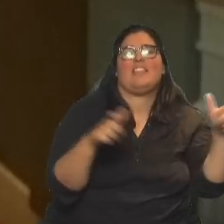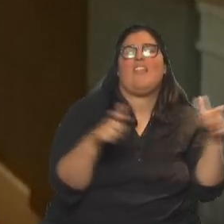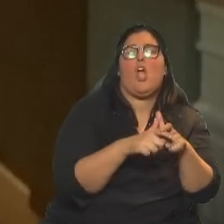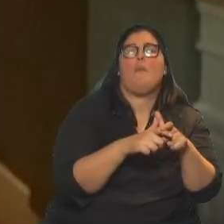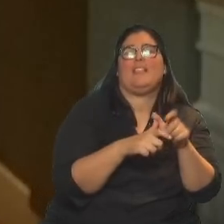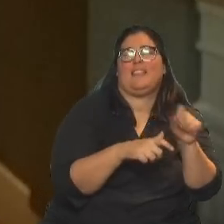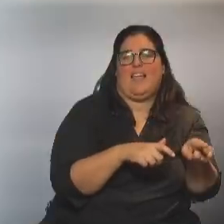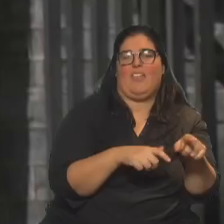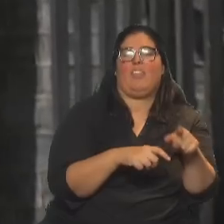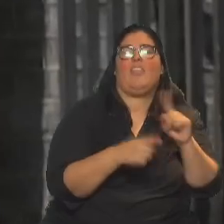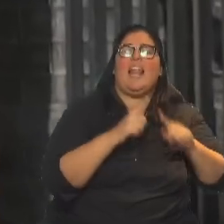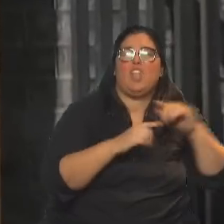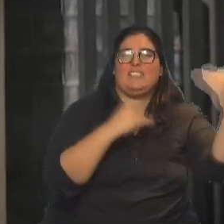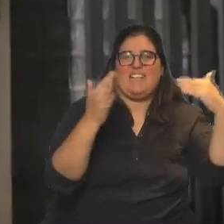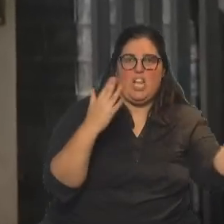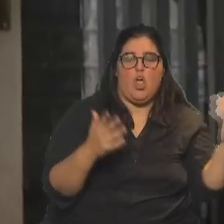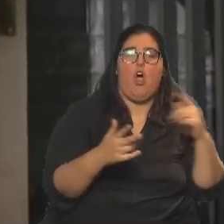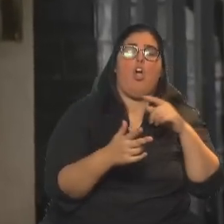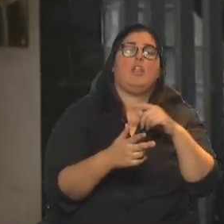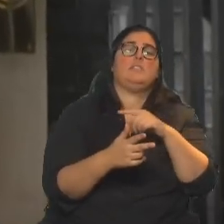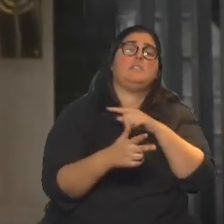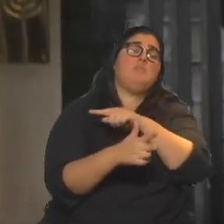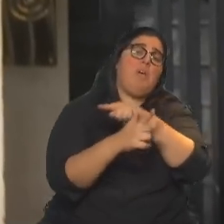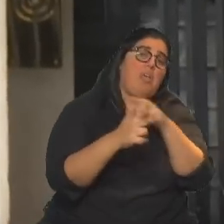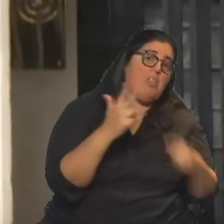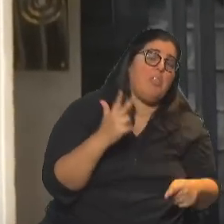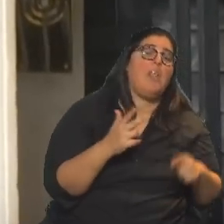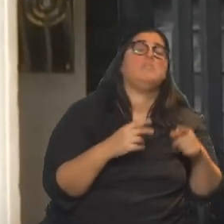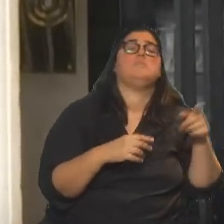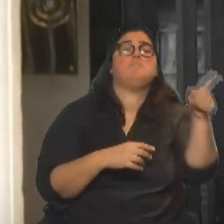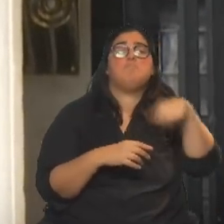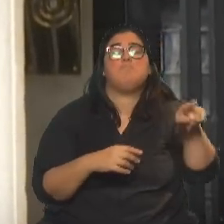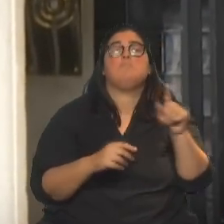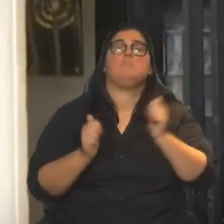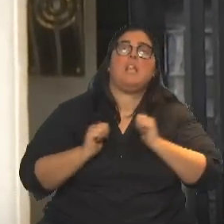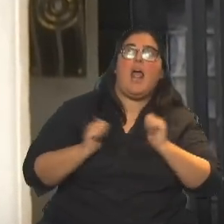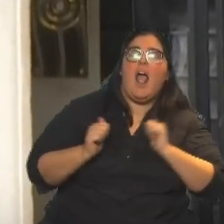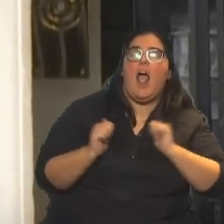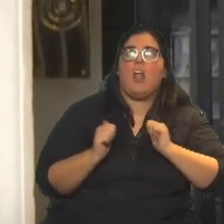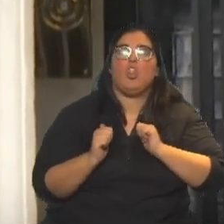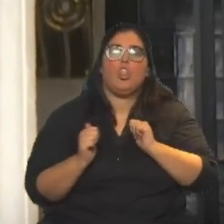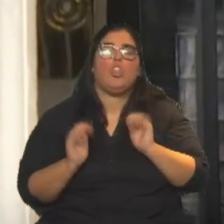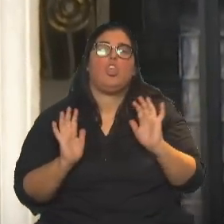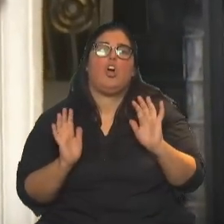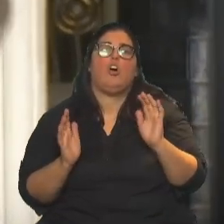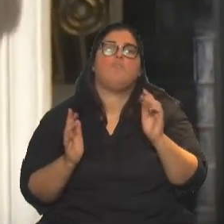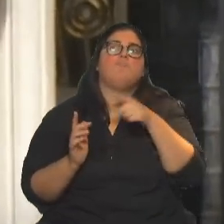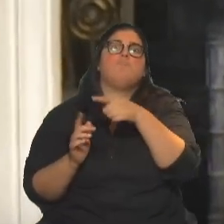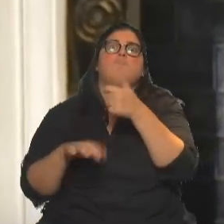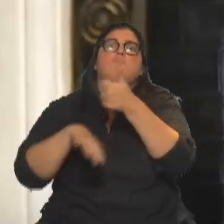Comunes. Ellos, no menos que la oposición, también aguardan expectantes la suerte del